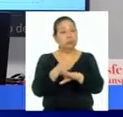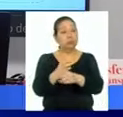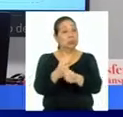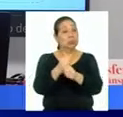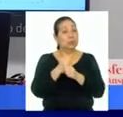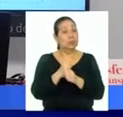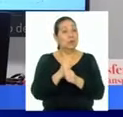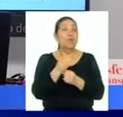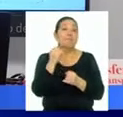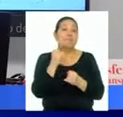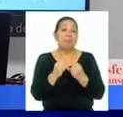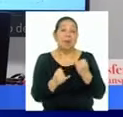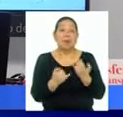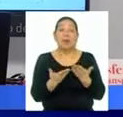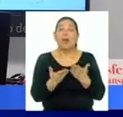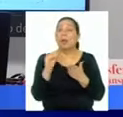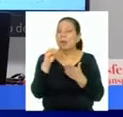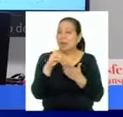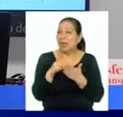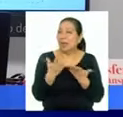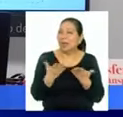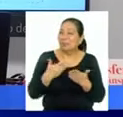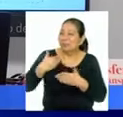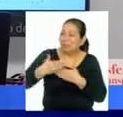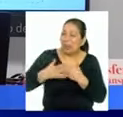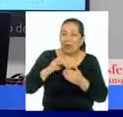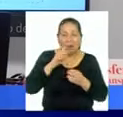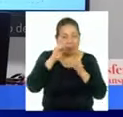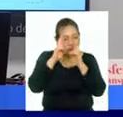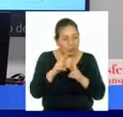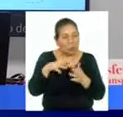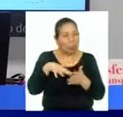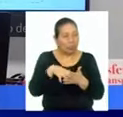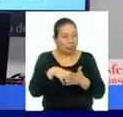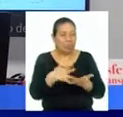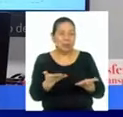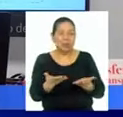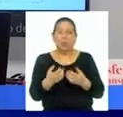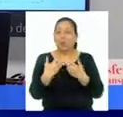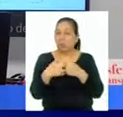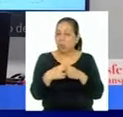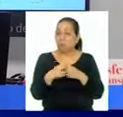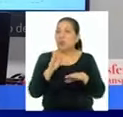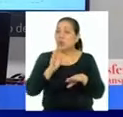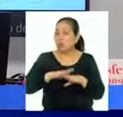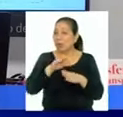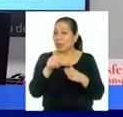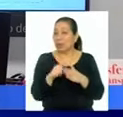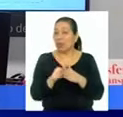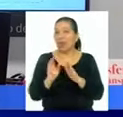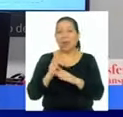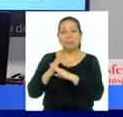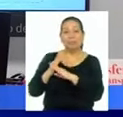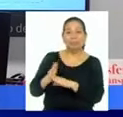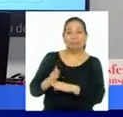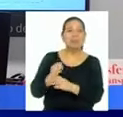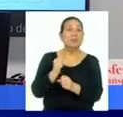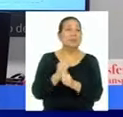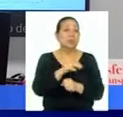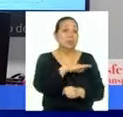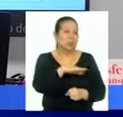y finalmente evitar que hayan vulneraciones de derechos en el ámbito empresarial, sobre todo en discriminación,